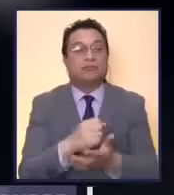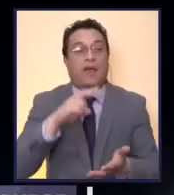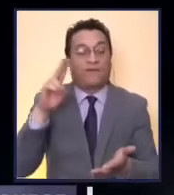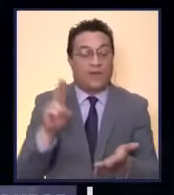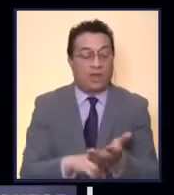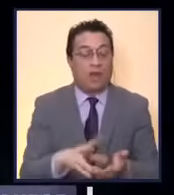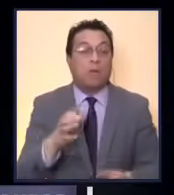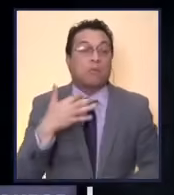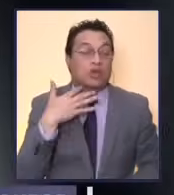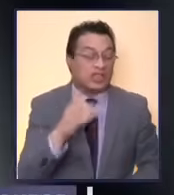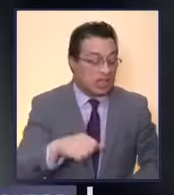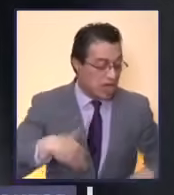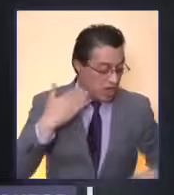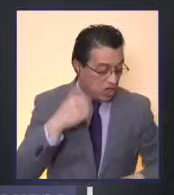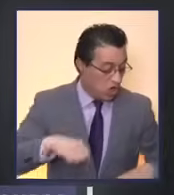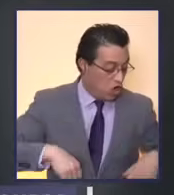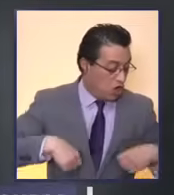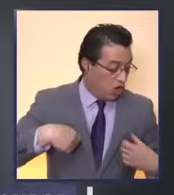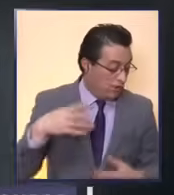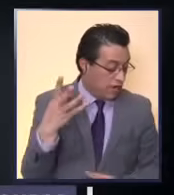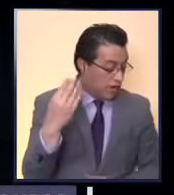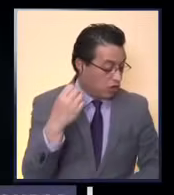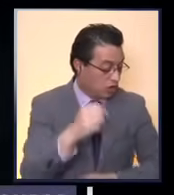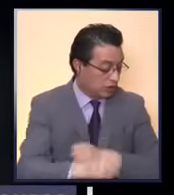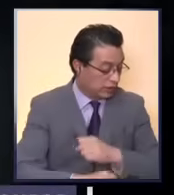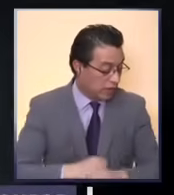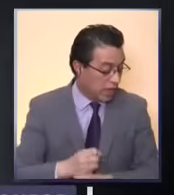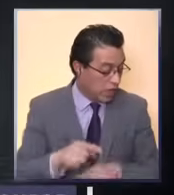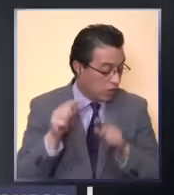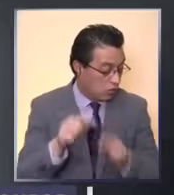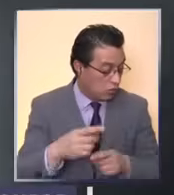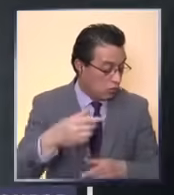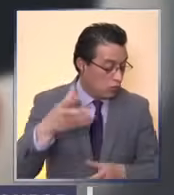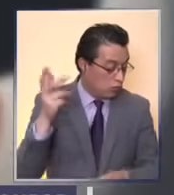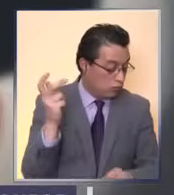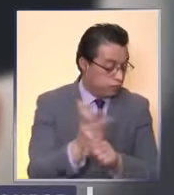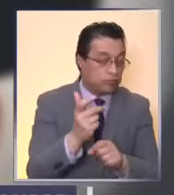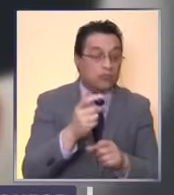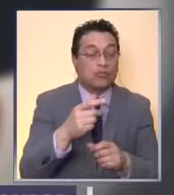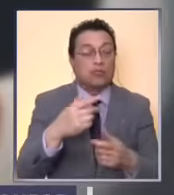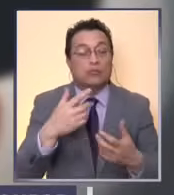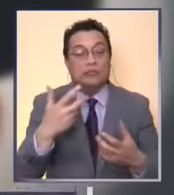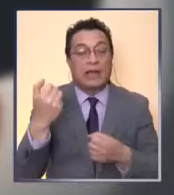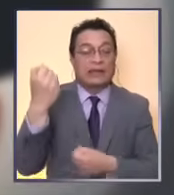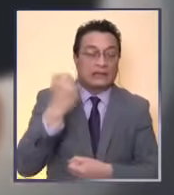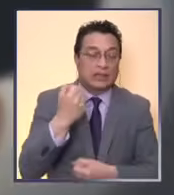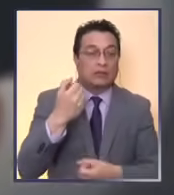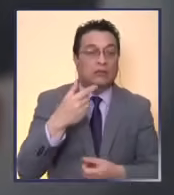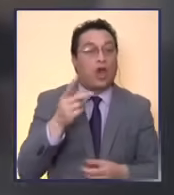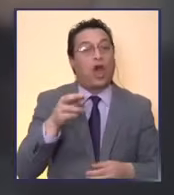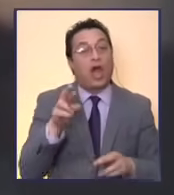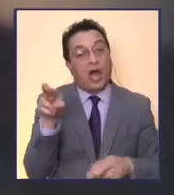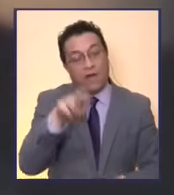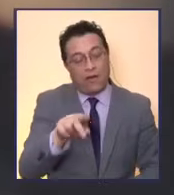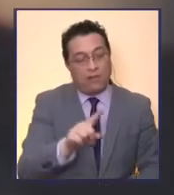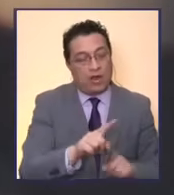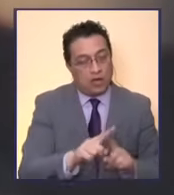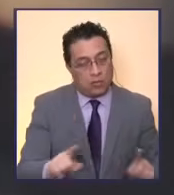qué un menor de solo 14 años fue secuestrado y asesinado. Ojalá que no vuelva a ocurrir jamás.